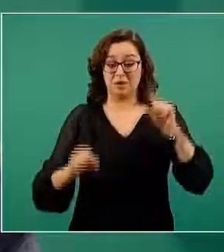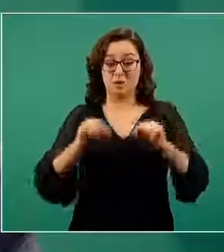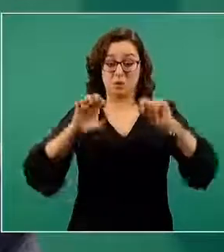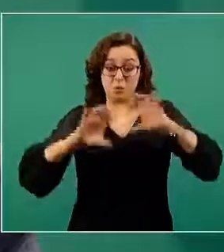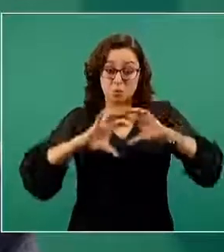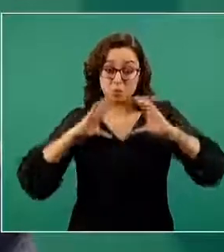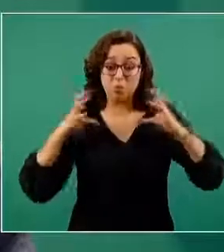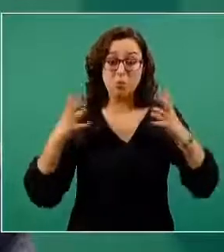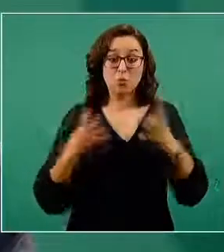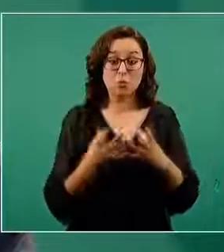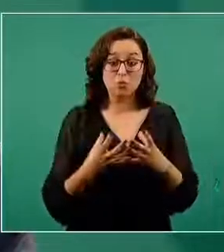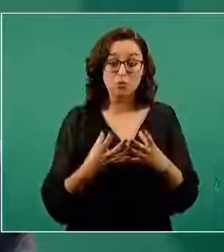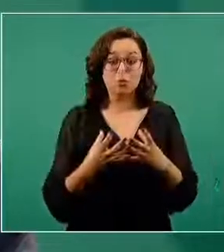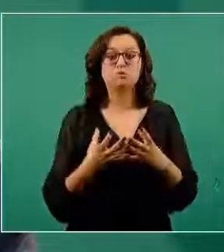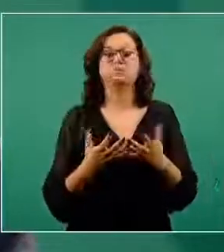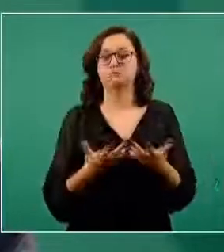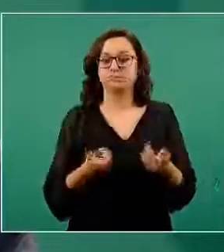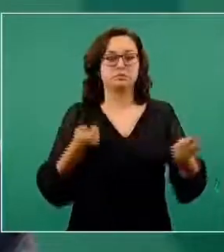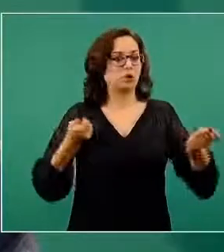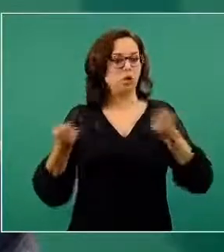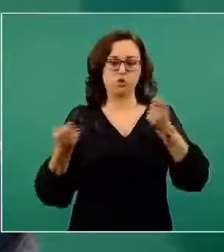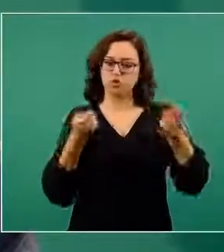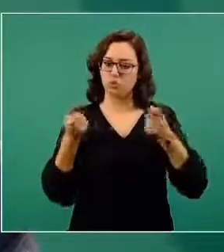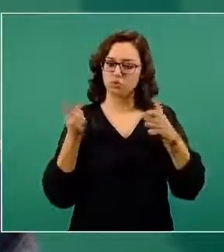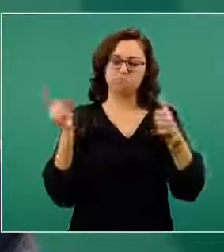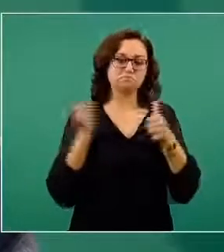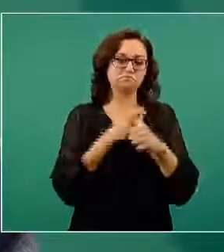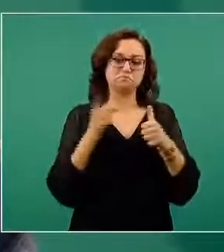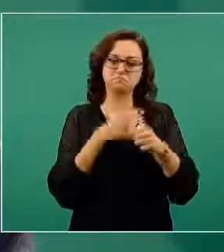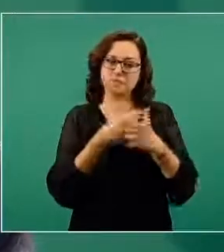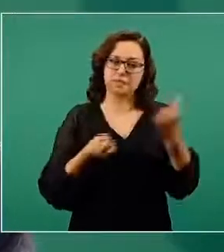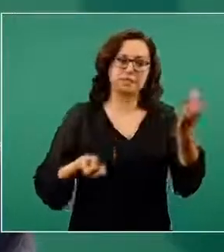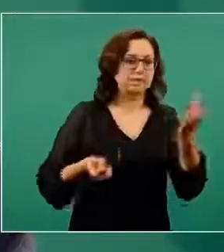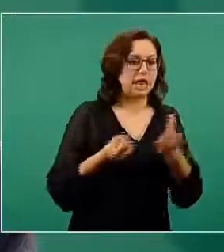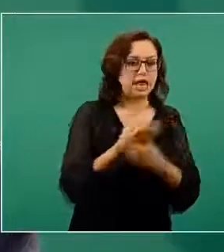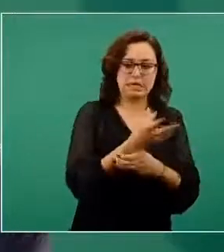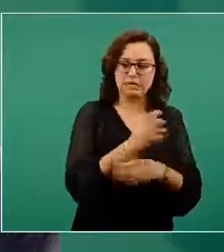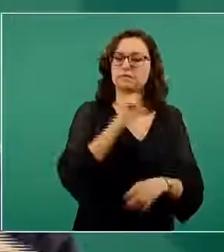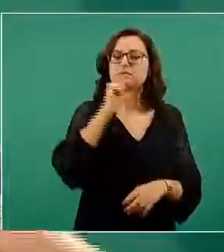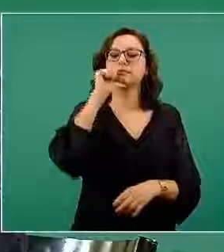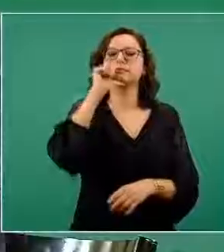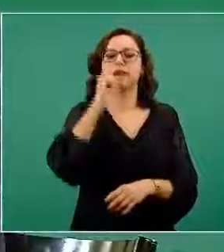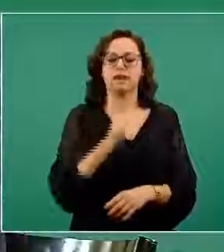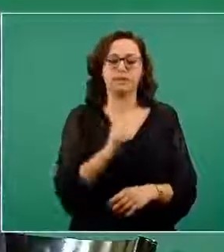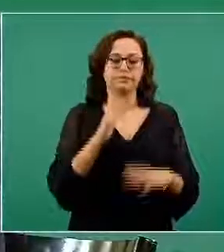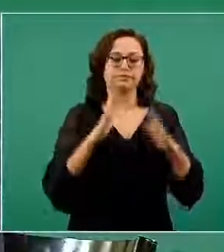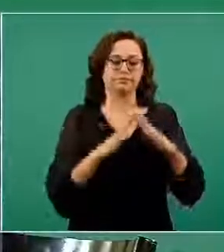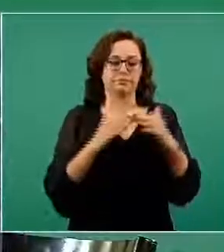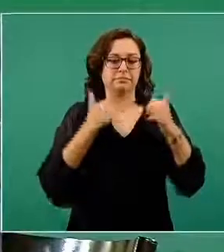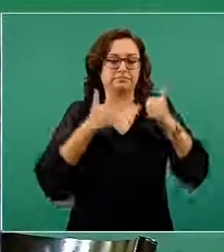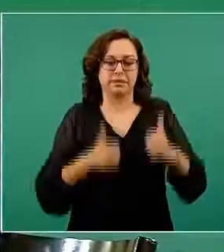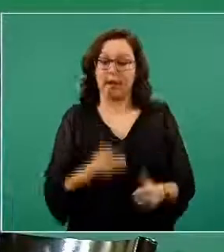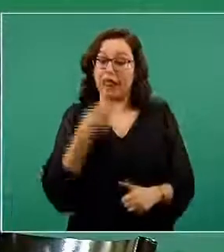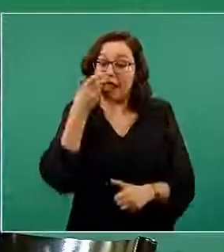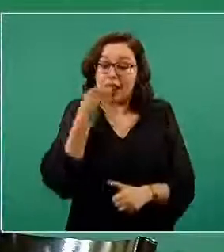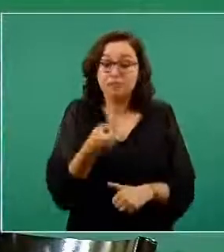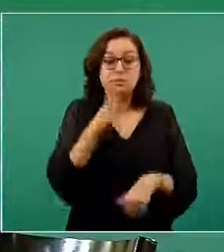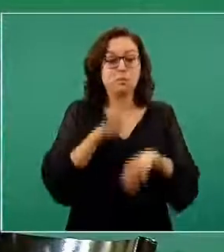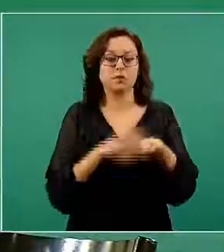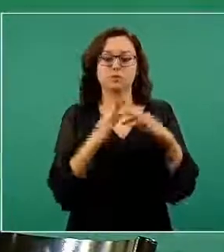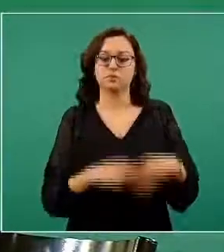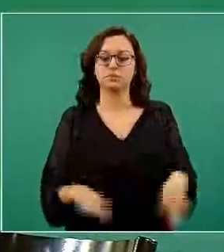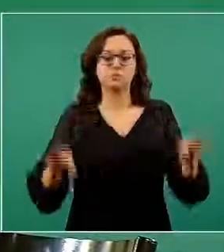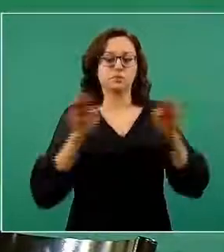mundo, esa ha sido la herramienta principal y lo sigue siendo. En términos de el efecto